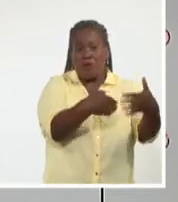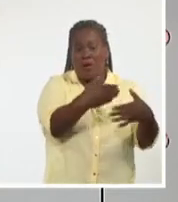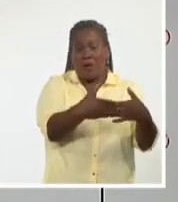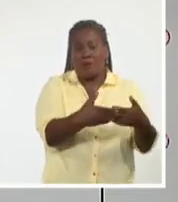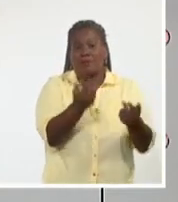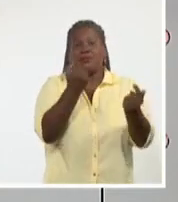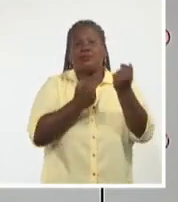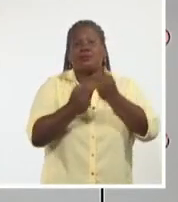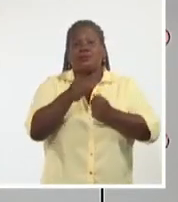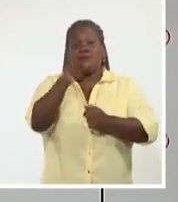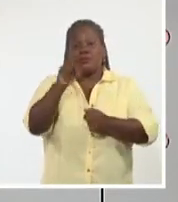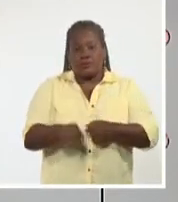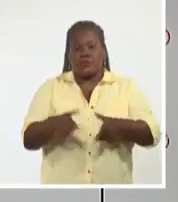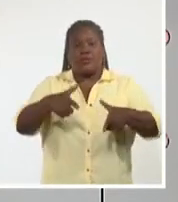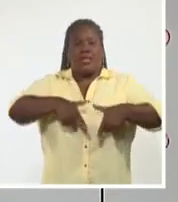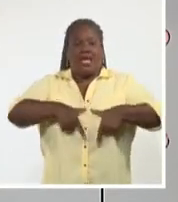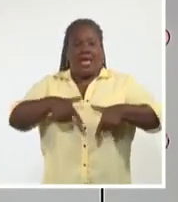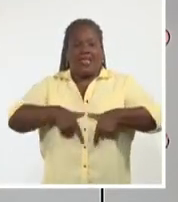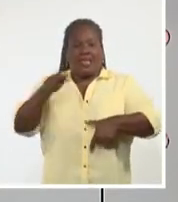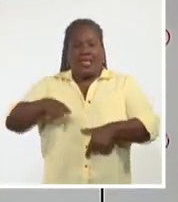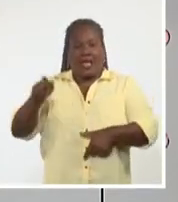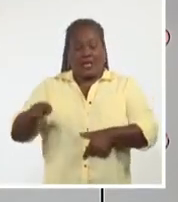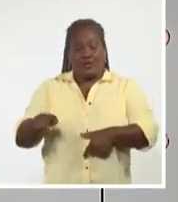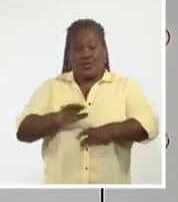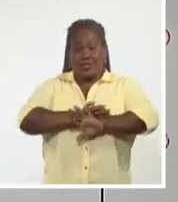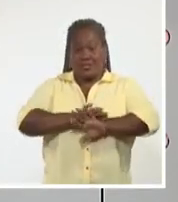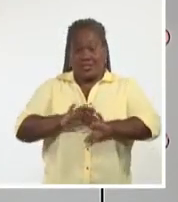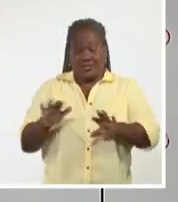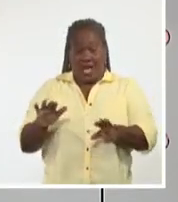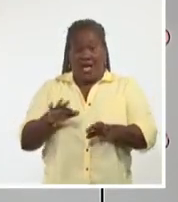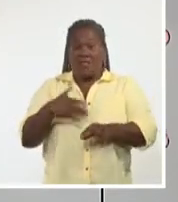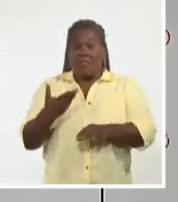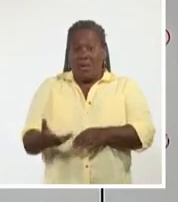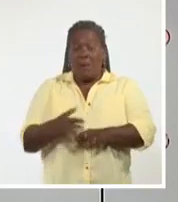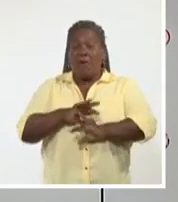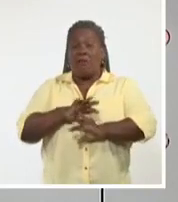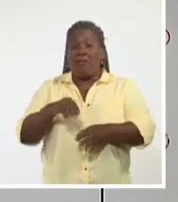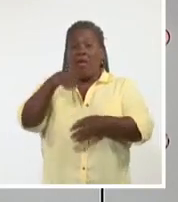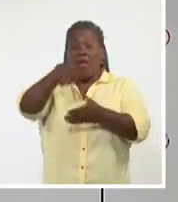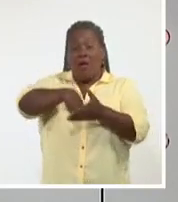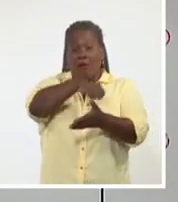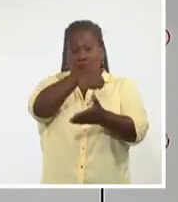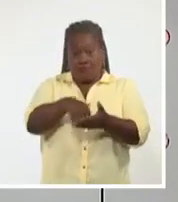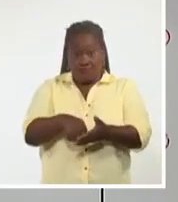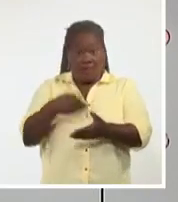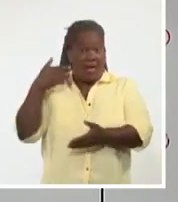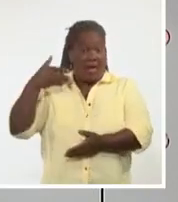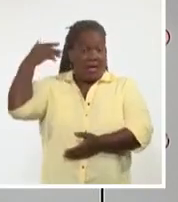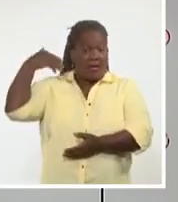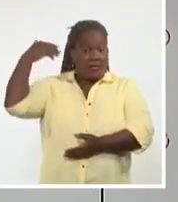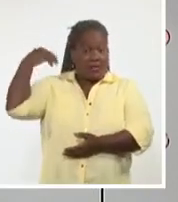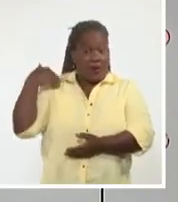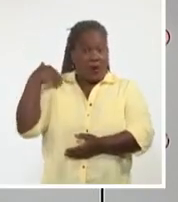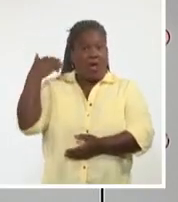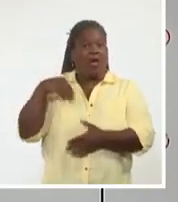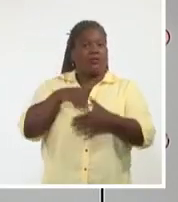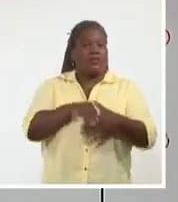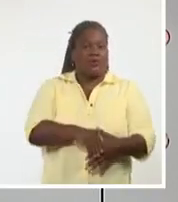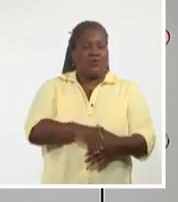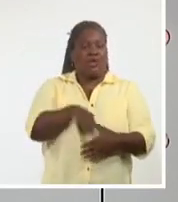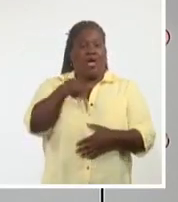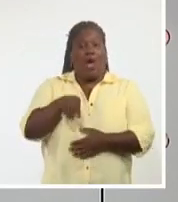presentaron candidatos pero después de haber llamado en comicios anteriores reiteradamente a la extensión de las